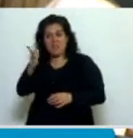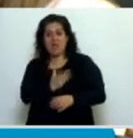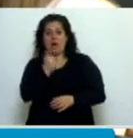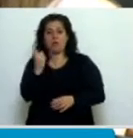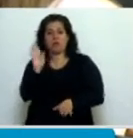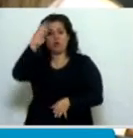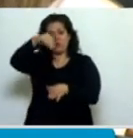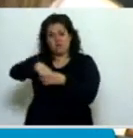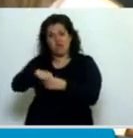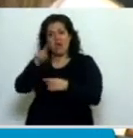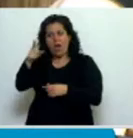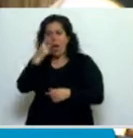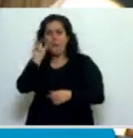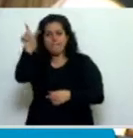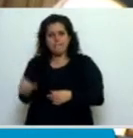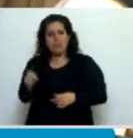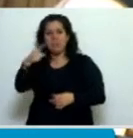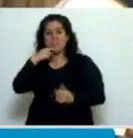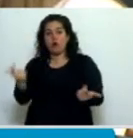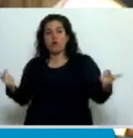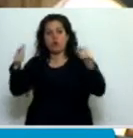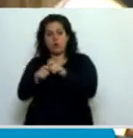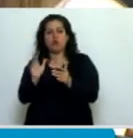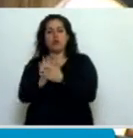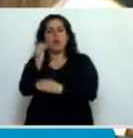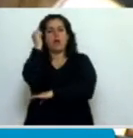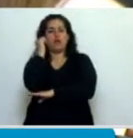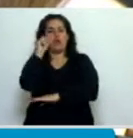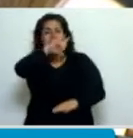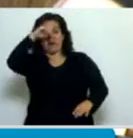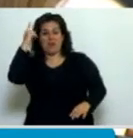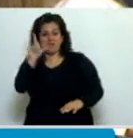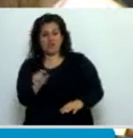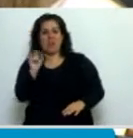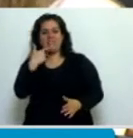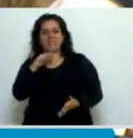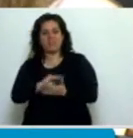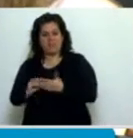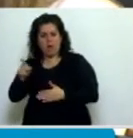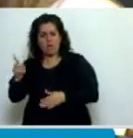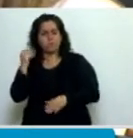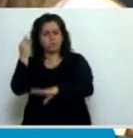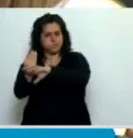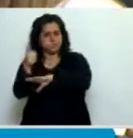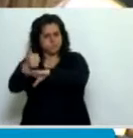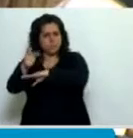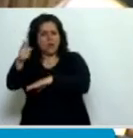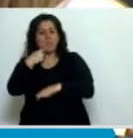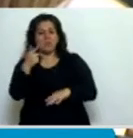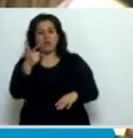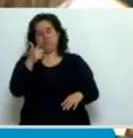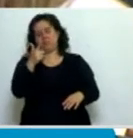doctor Leandro Despuy, quien en la reunión de la Comisión de Economía Nacional e Inversión del Senado, el 8 de septiembre